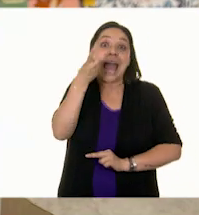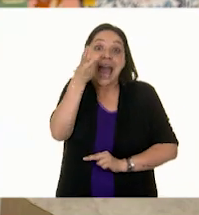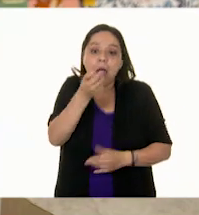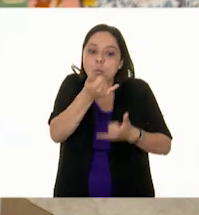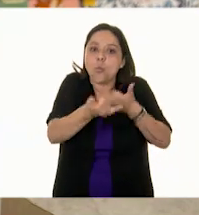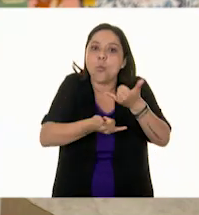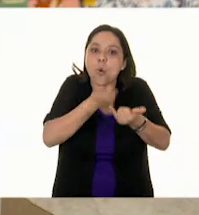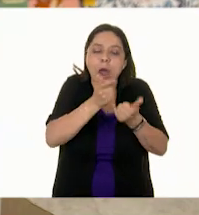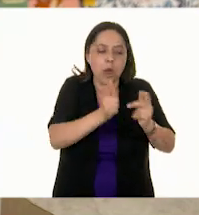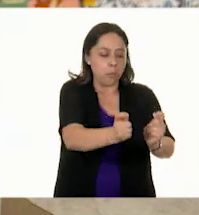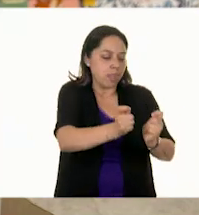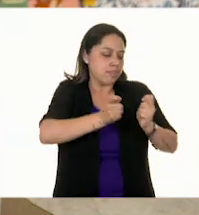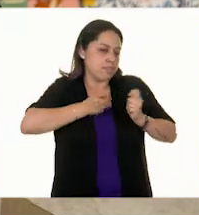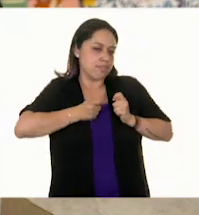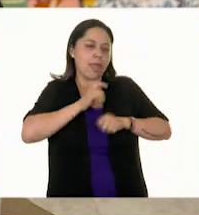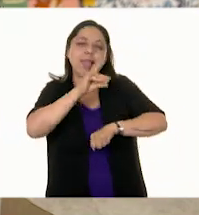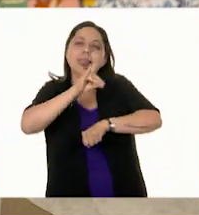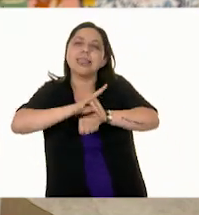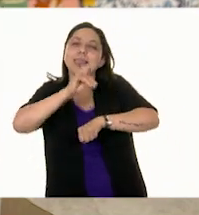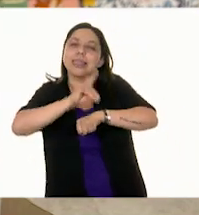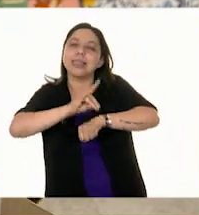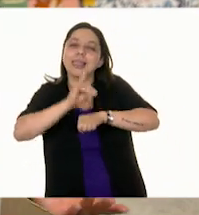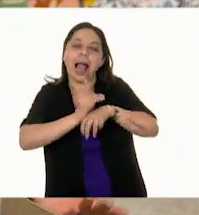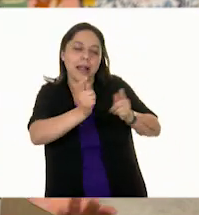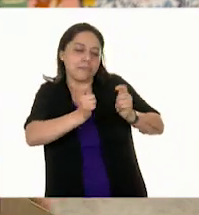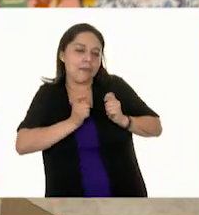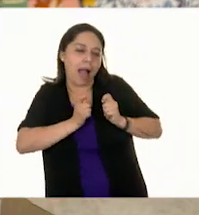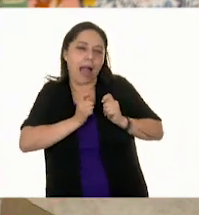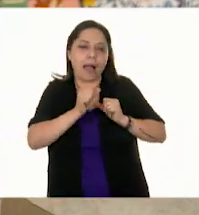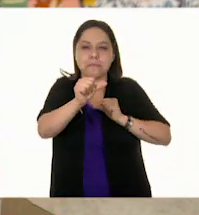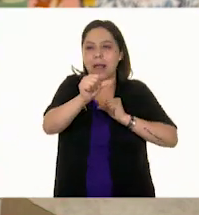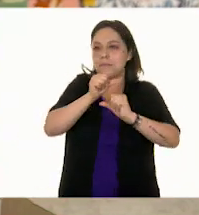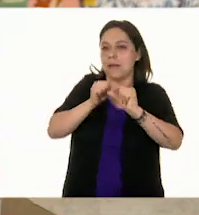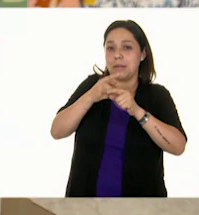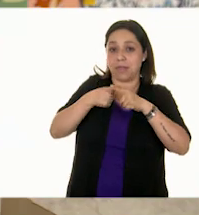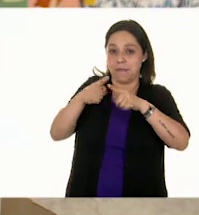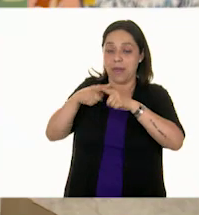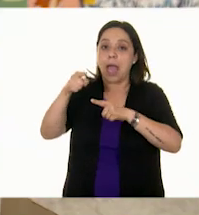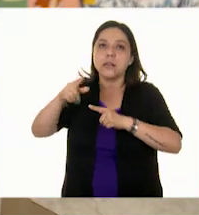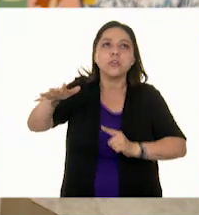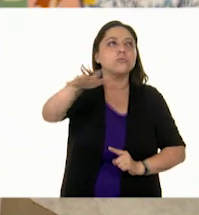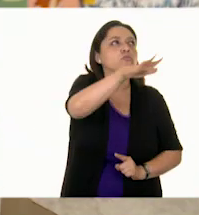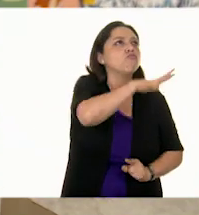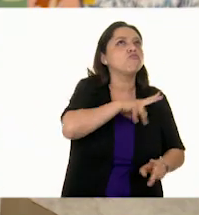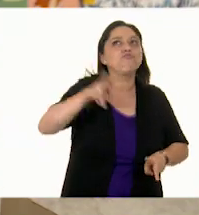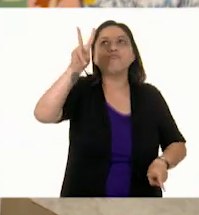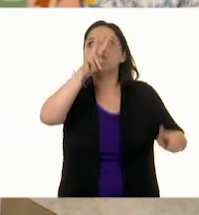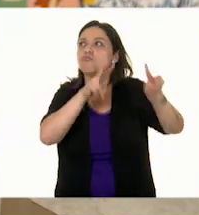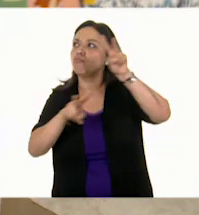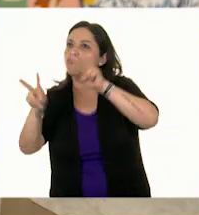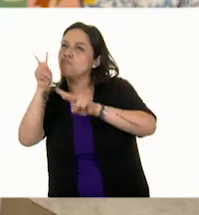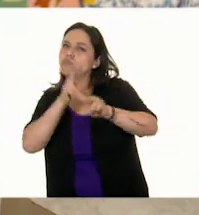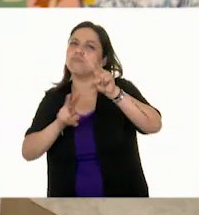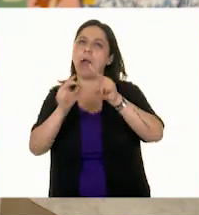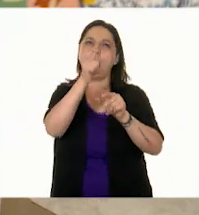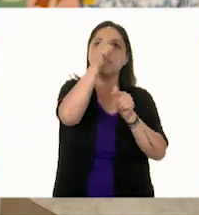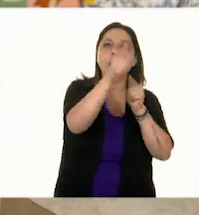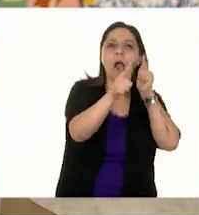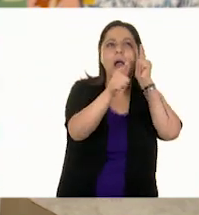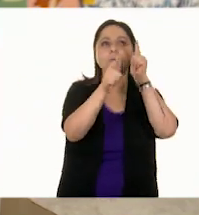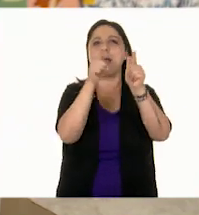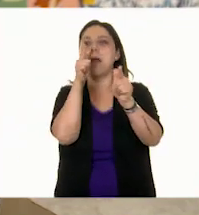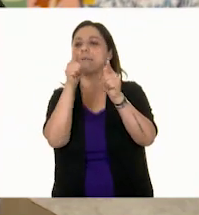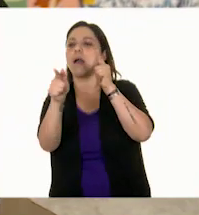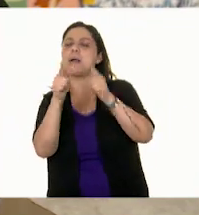niñas y niños explorar el mundo que les rodea, así como conocer e identificar algunas de las